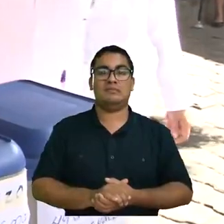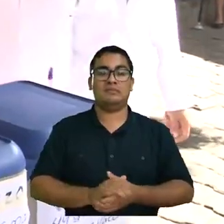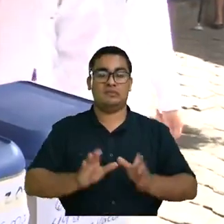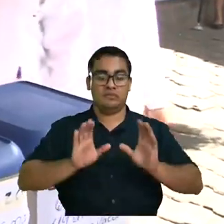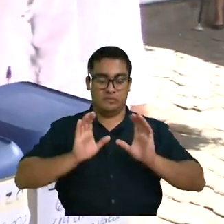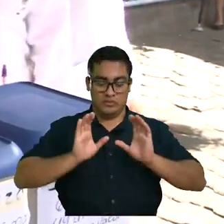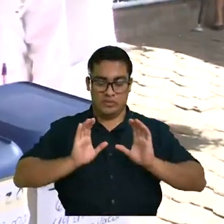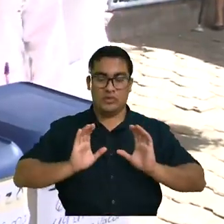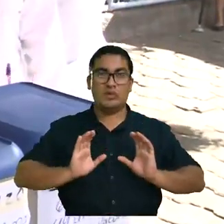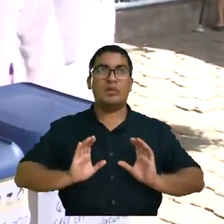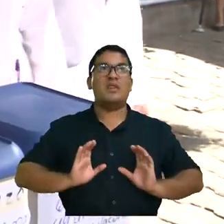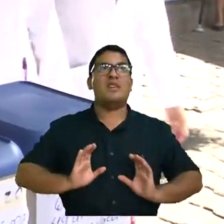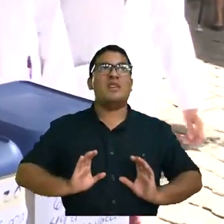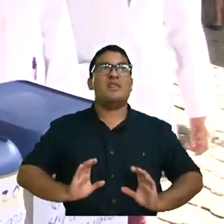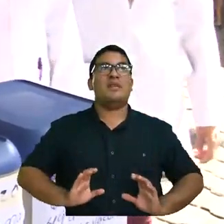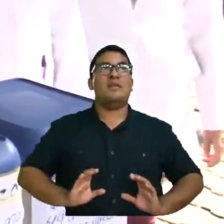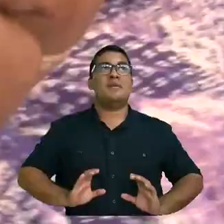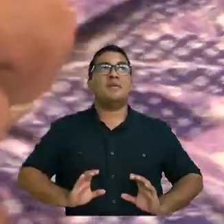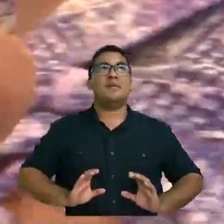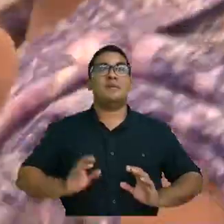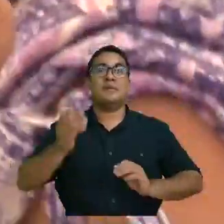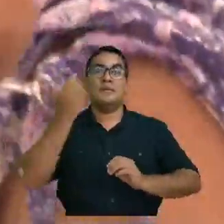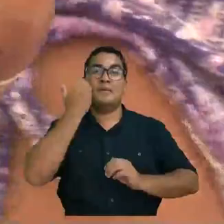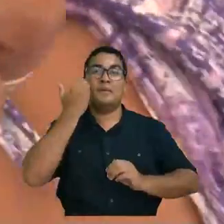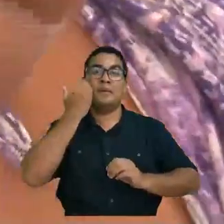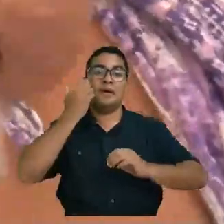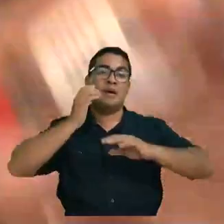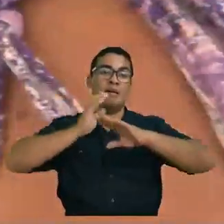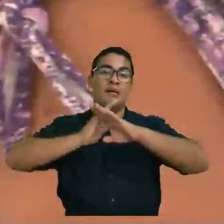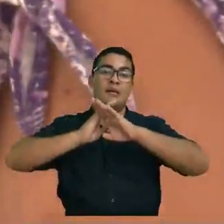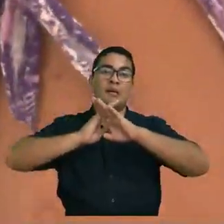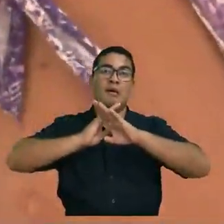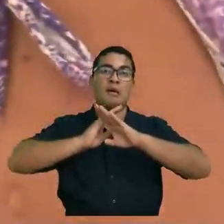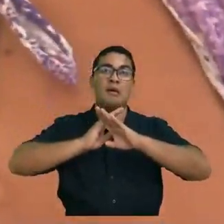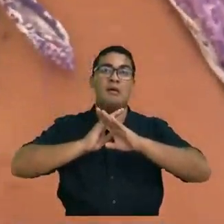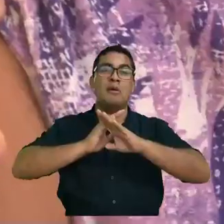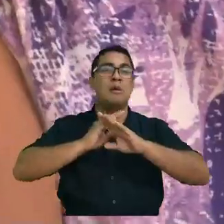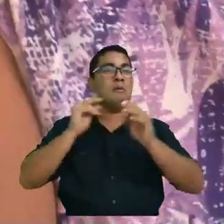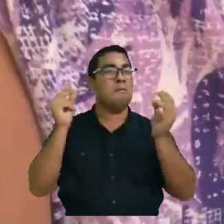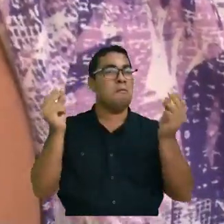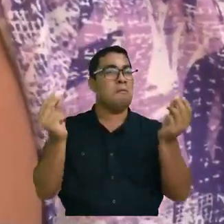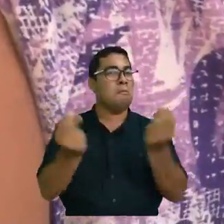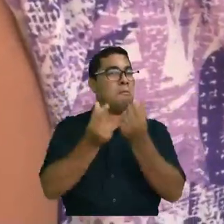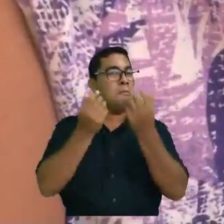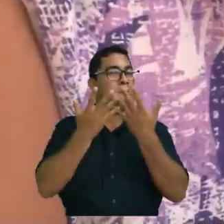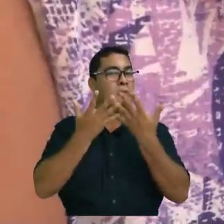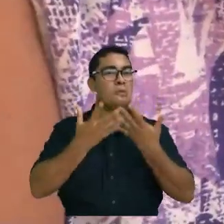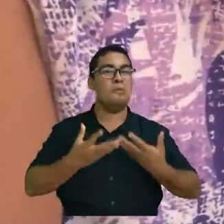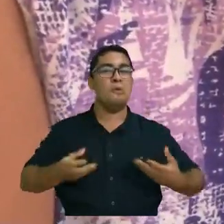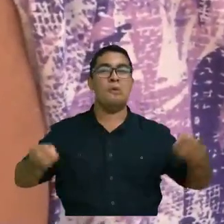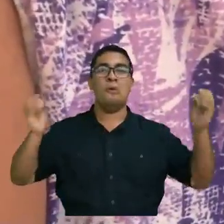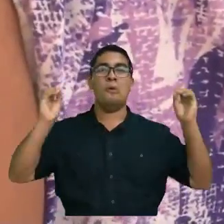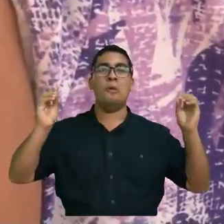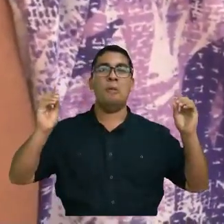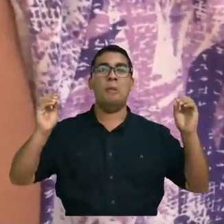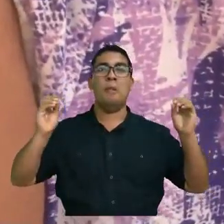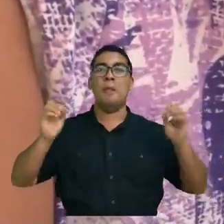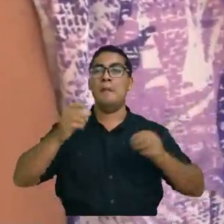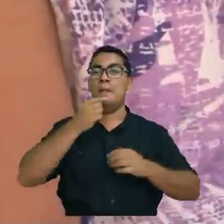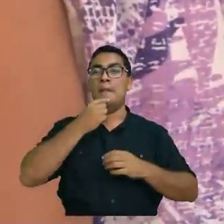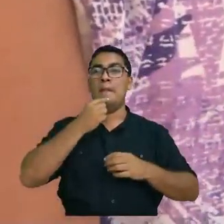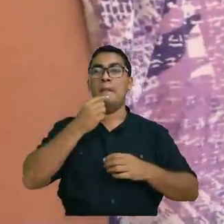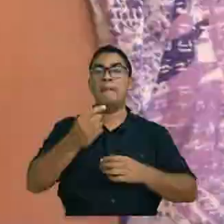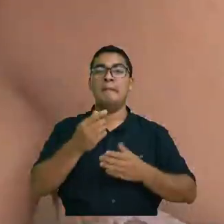cuerpo reaccione a la enfermedad de manera leve con la vacuna y guarde memoria, y que